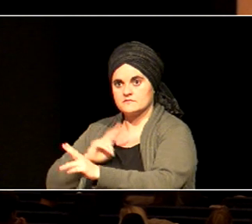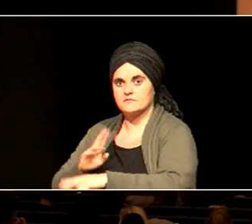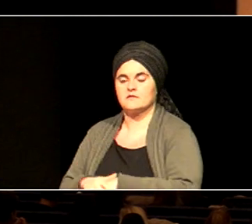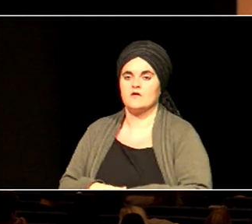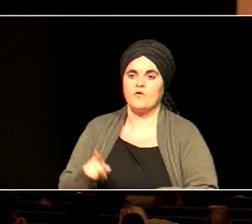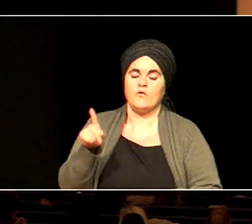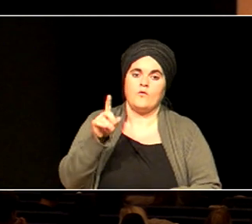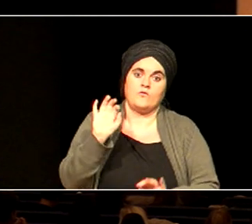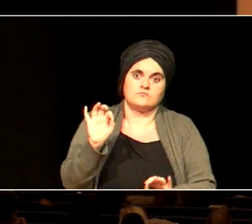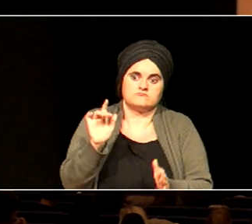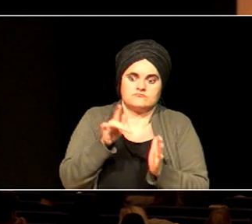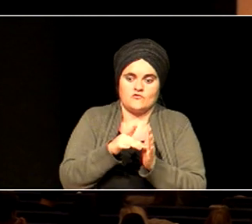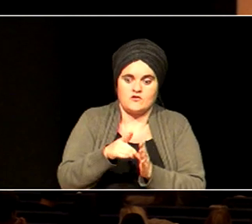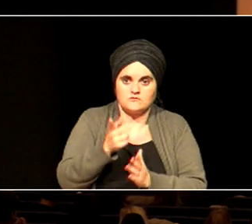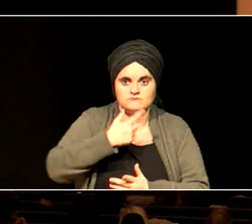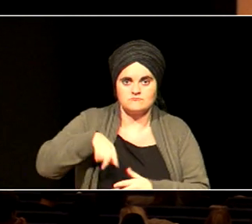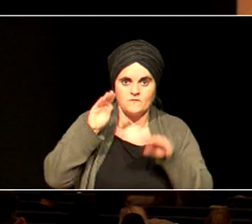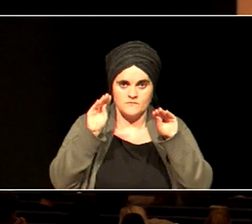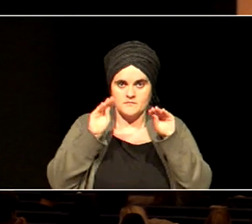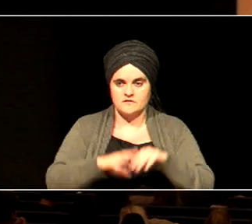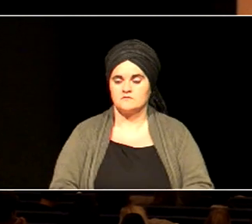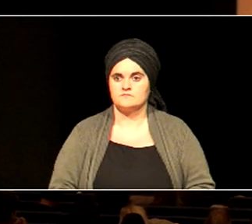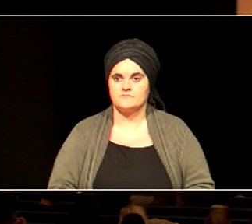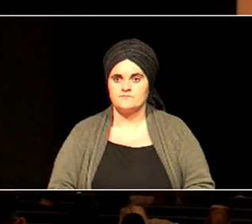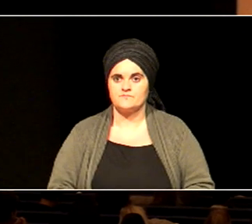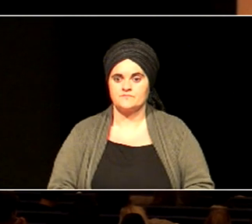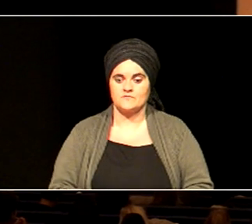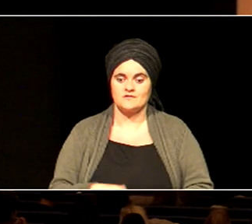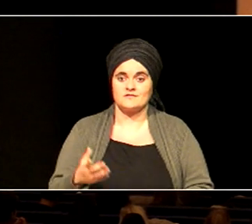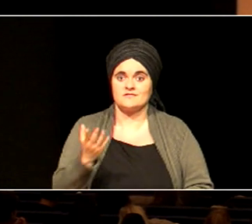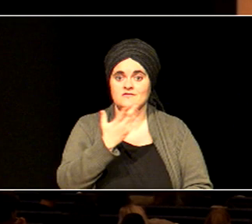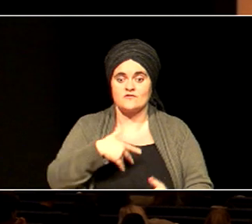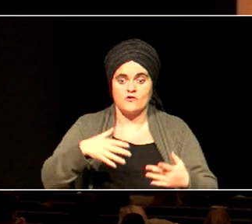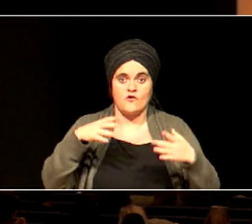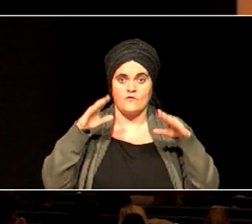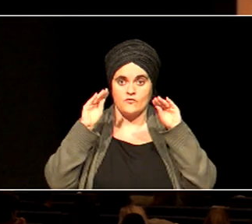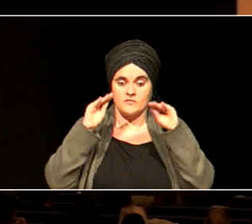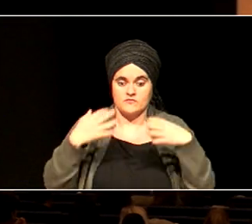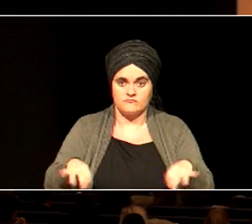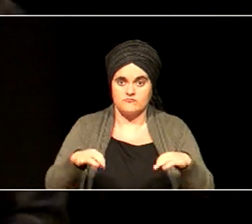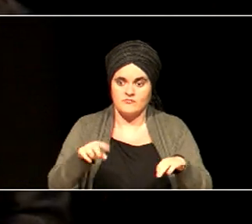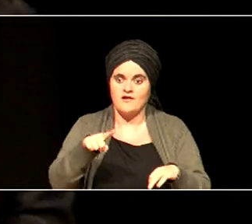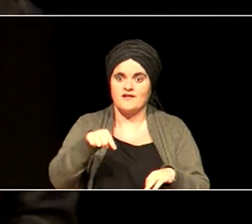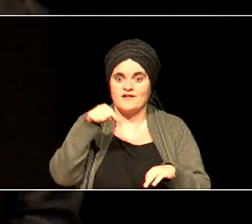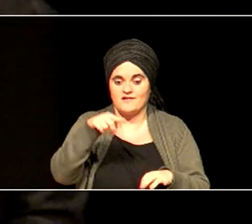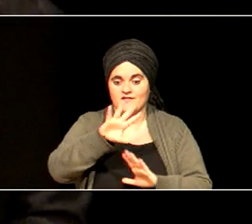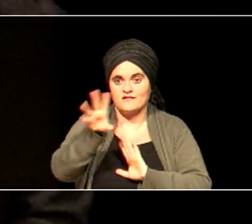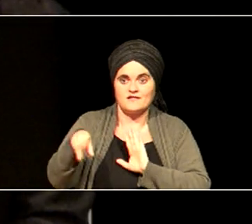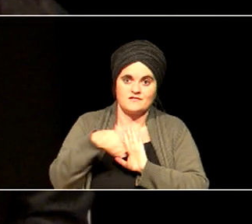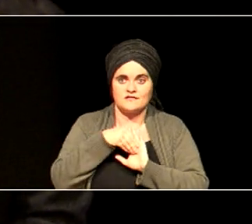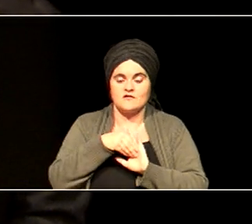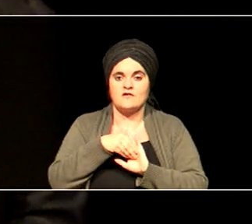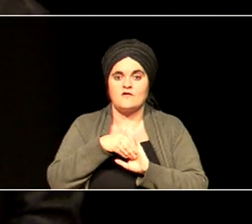formación. Entonces, dentro de esa formación ordinaria, de una forma natural, se incluye la formación de